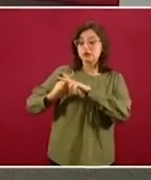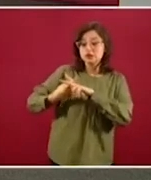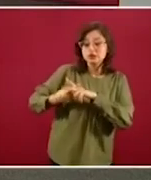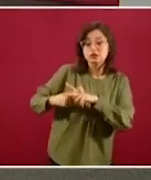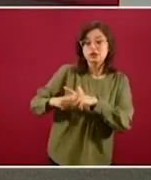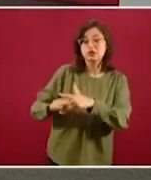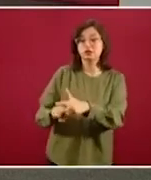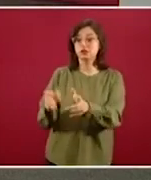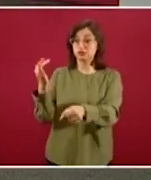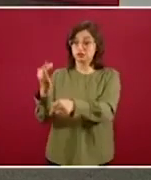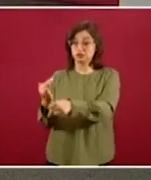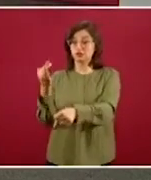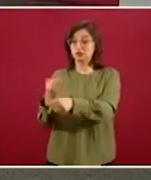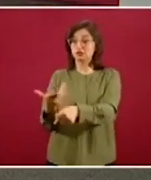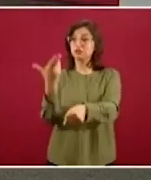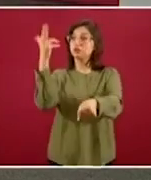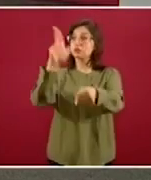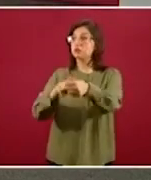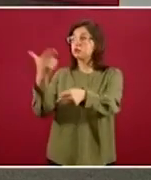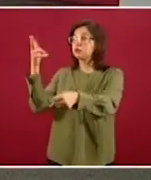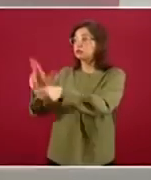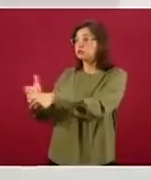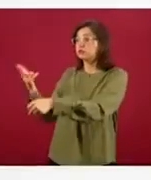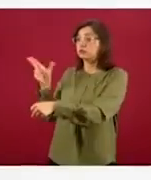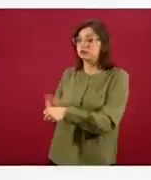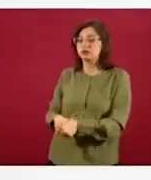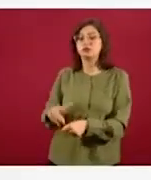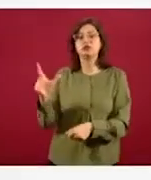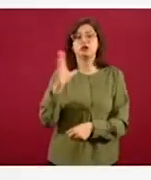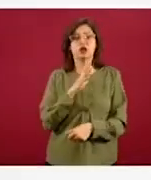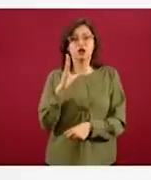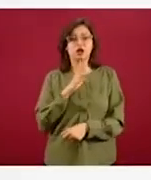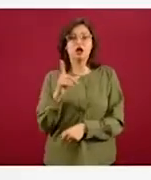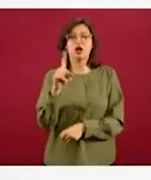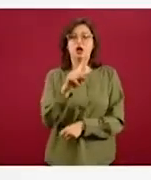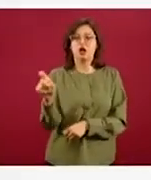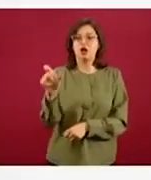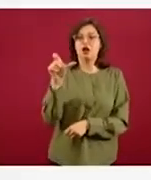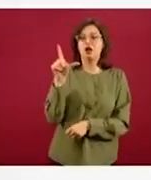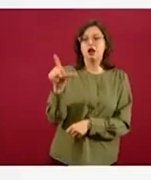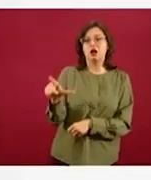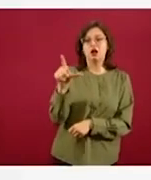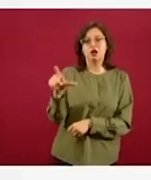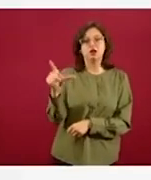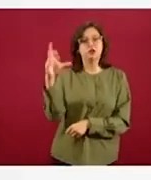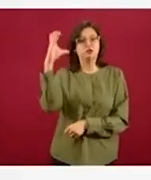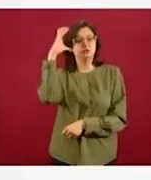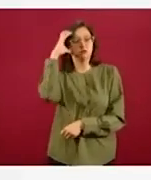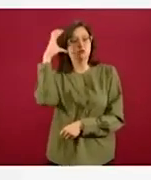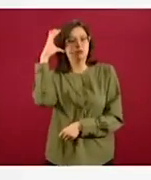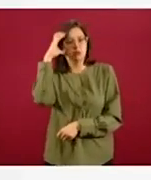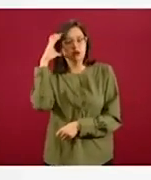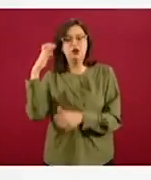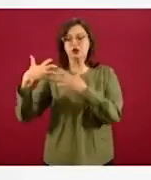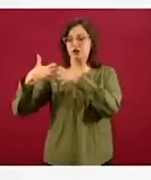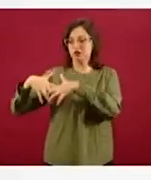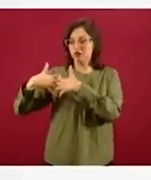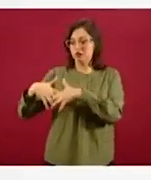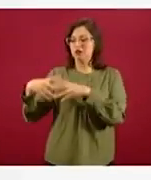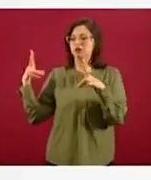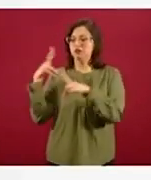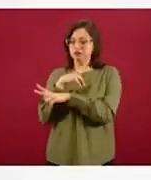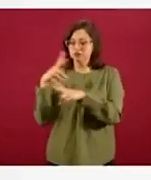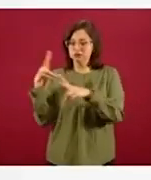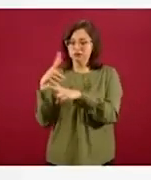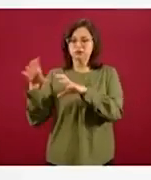se cuenta en este momento son esas 117 camas con sus respectivos ventiladores,